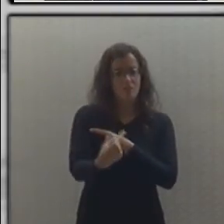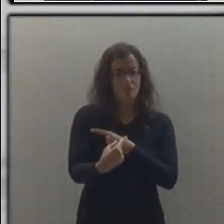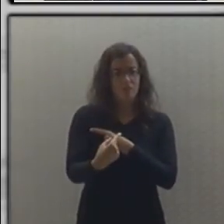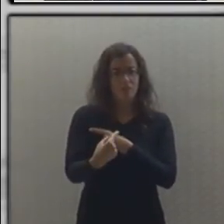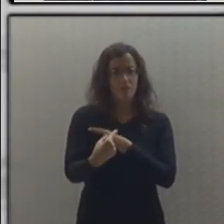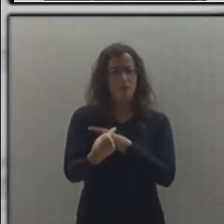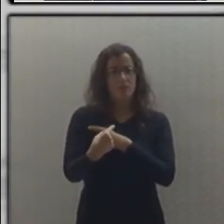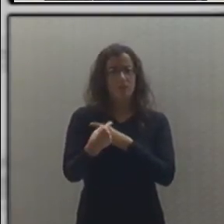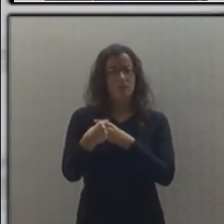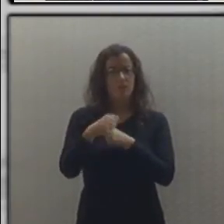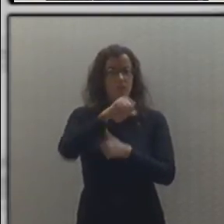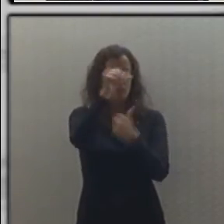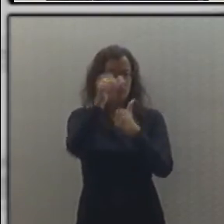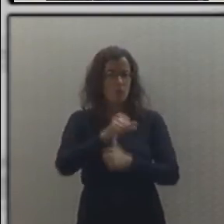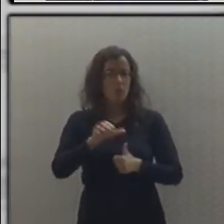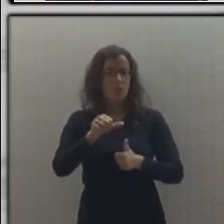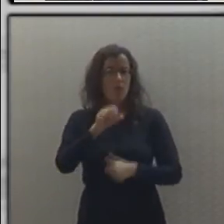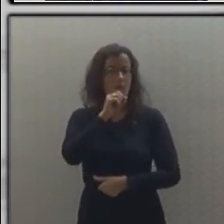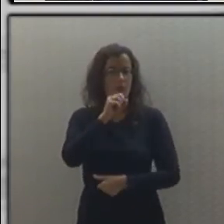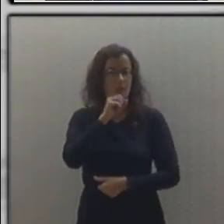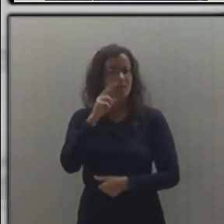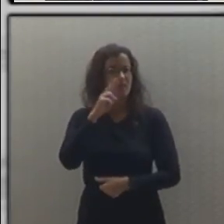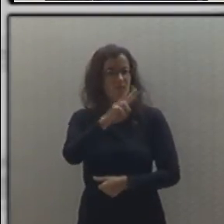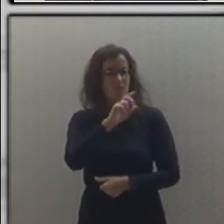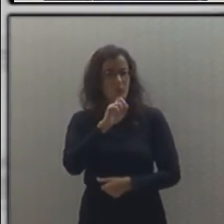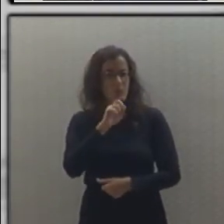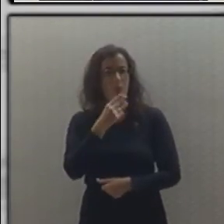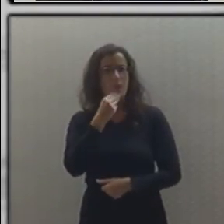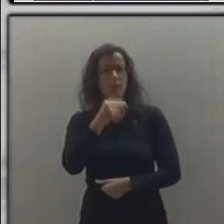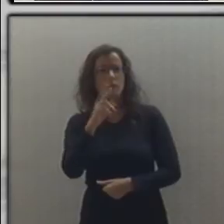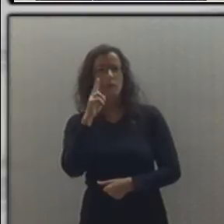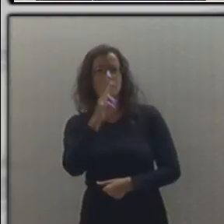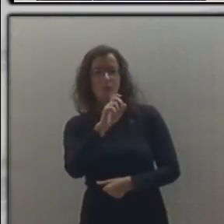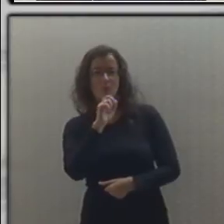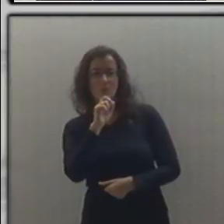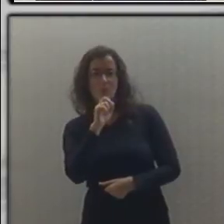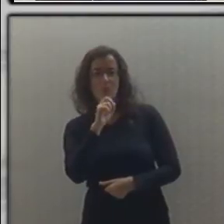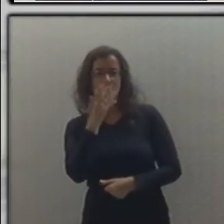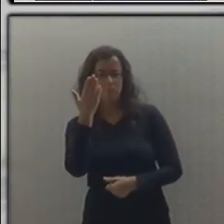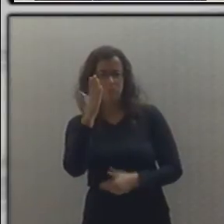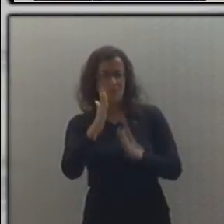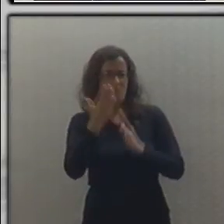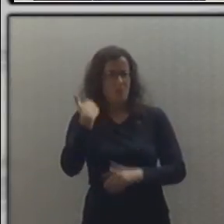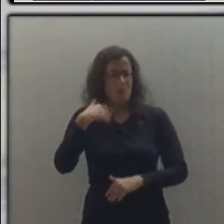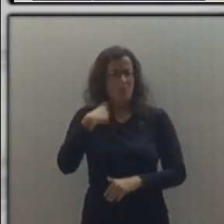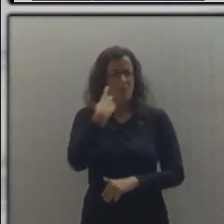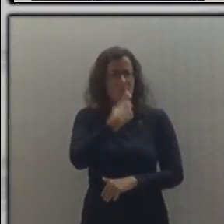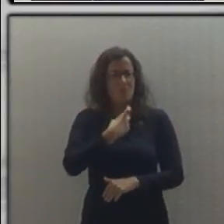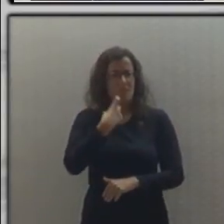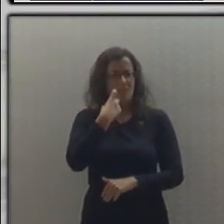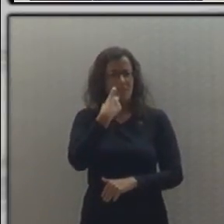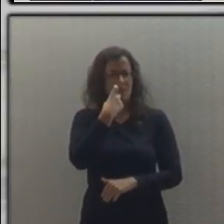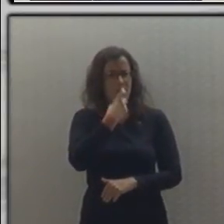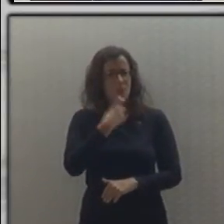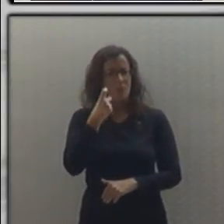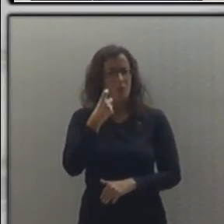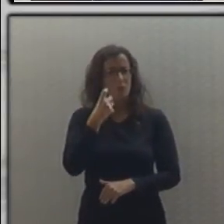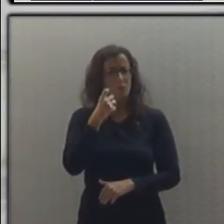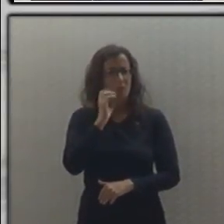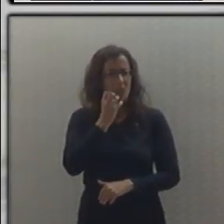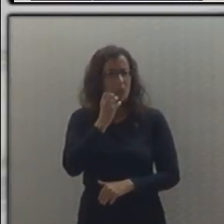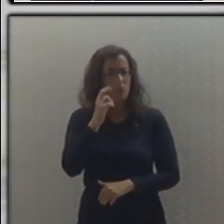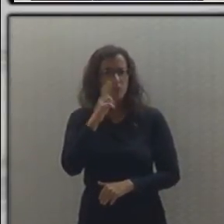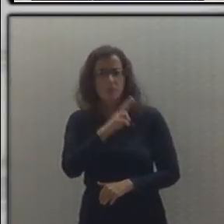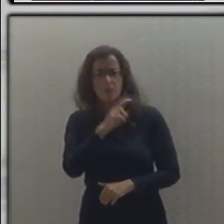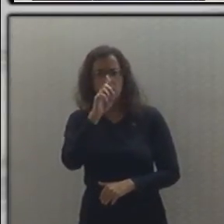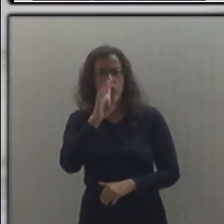contemplado la vejez y el envejecimiento, desde los mitos griegos de No sé si se ve o no se ve.